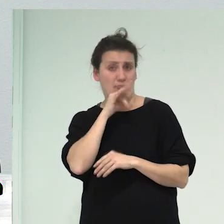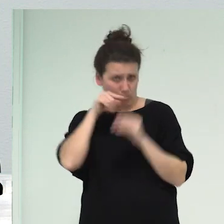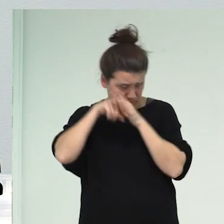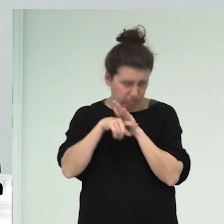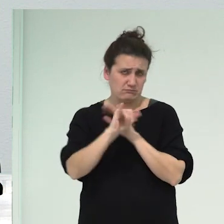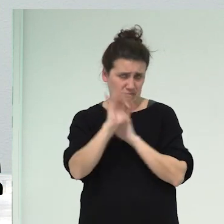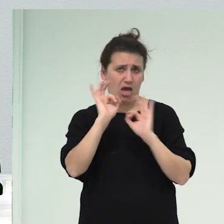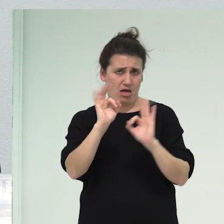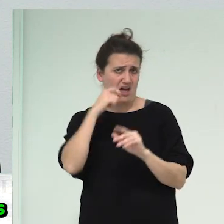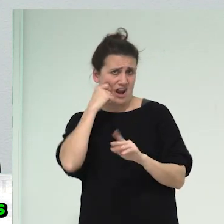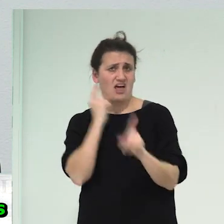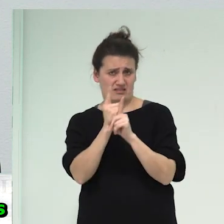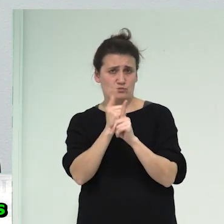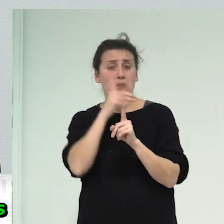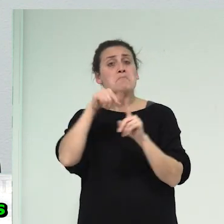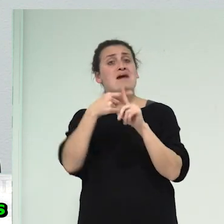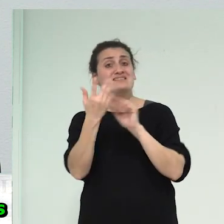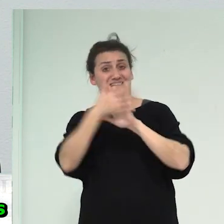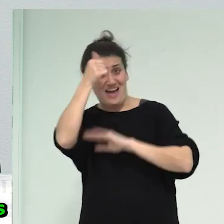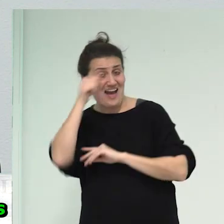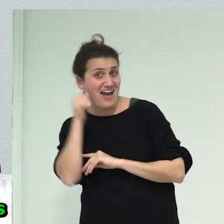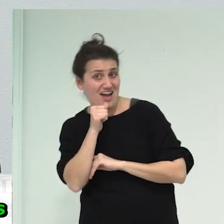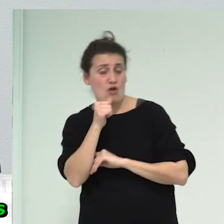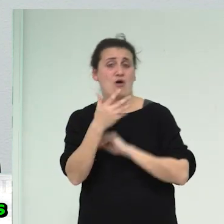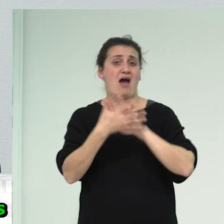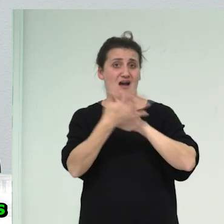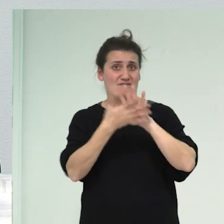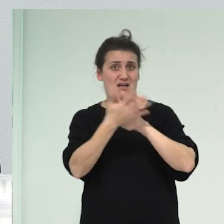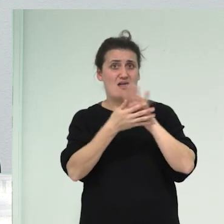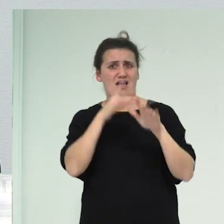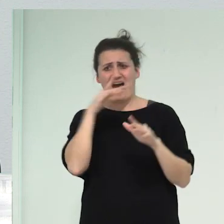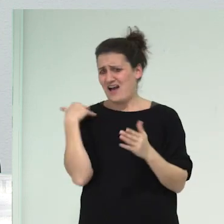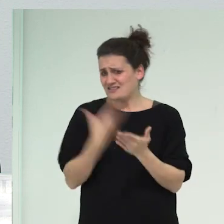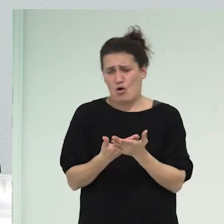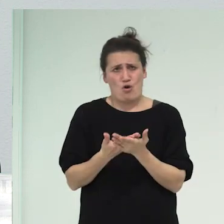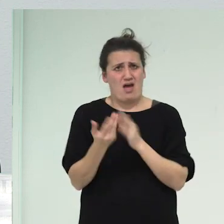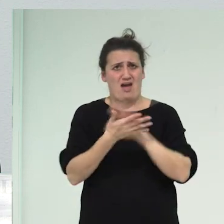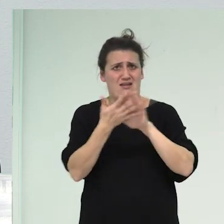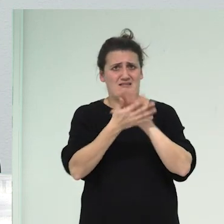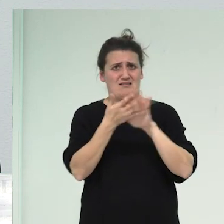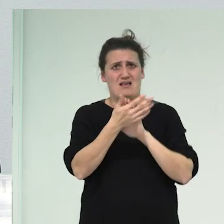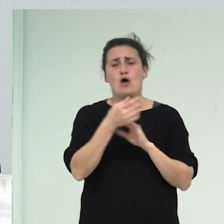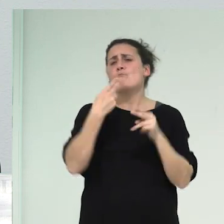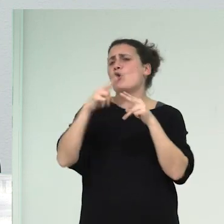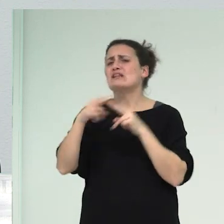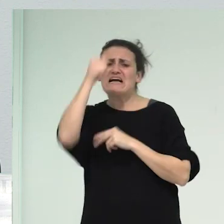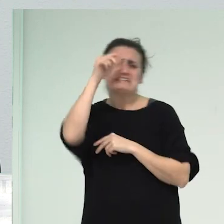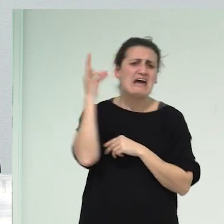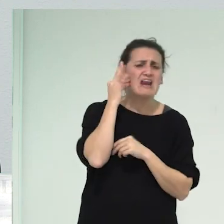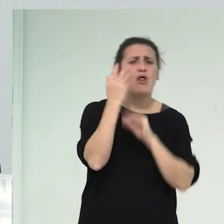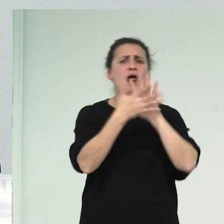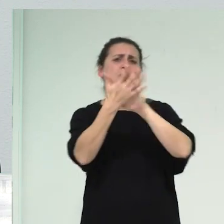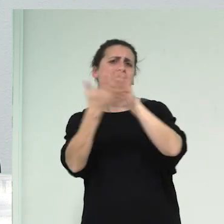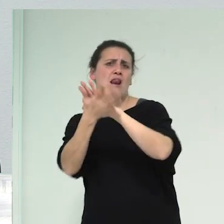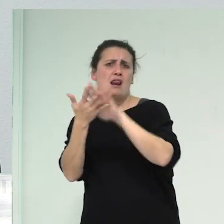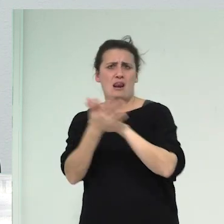racistas y que hablan de género. Hace muy poco todos los estados latinoamericanos hablaban de políticas de género, antes de que aparecieran los